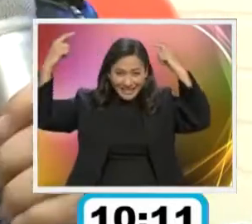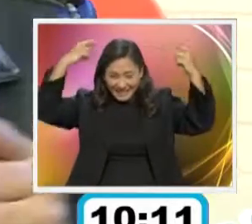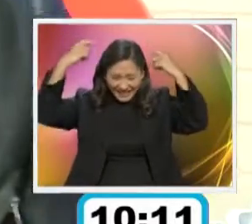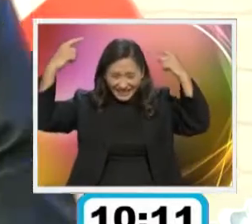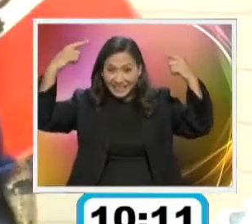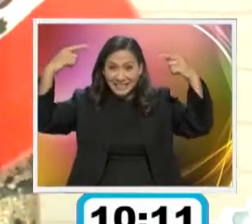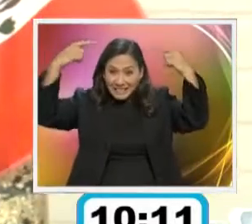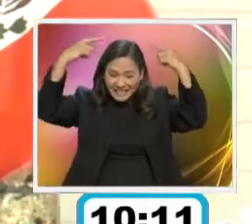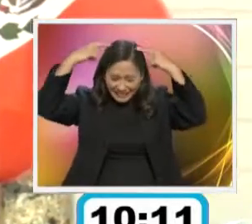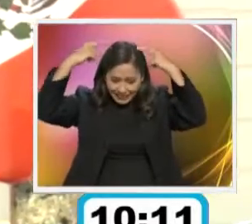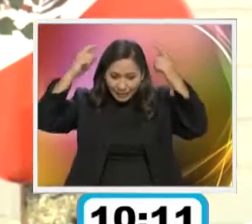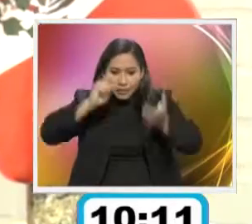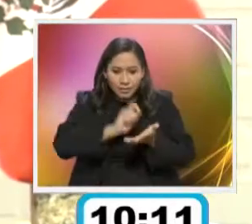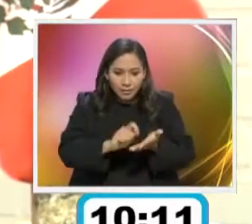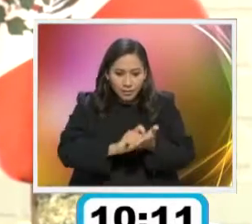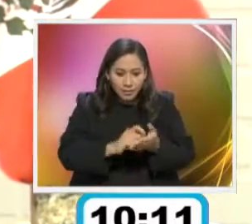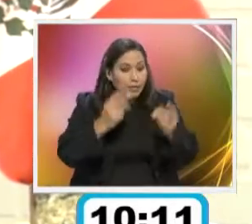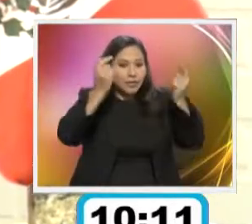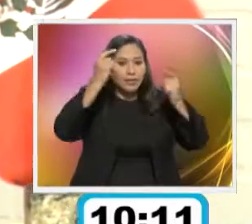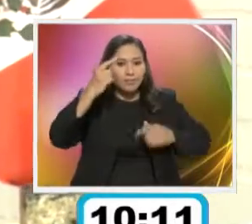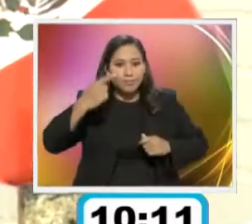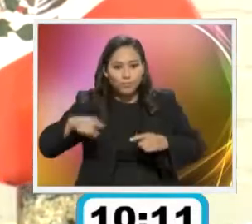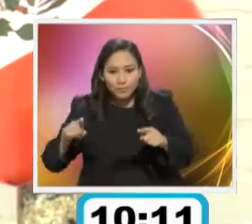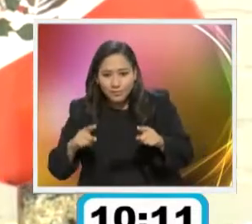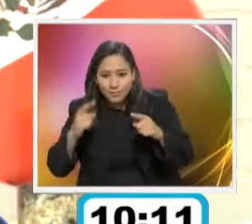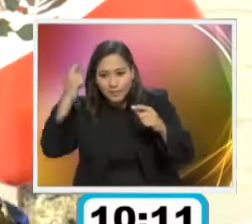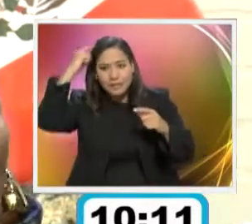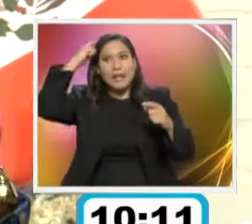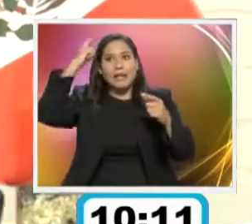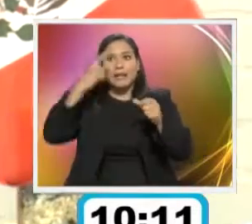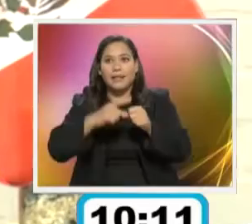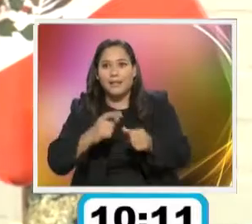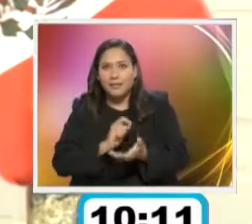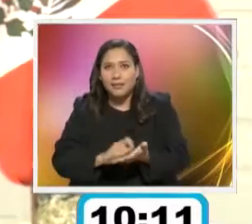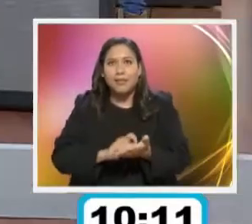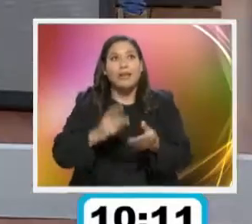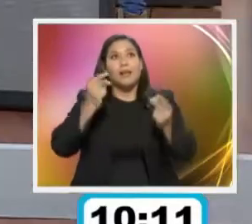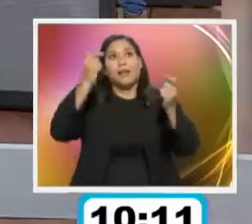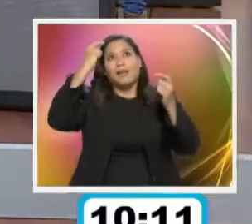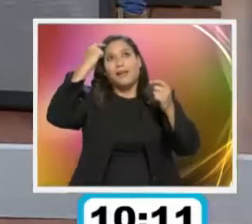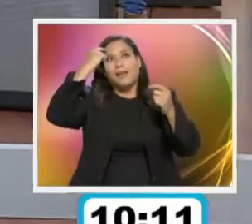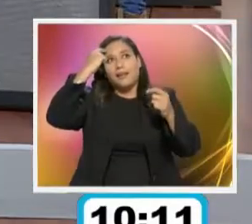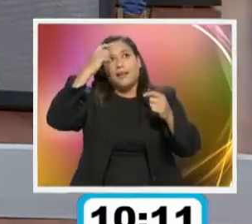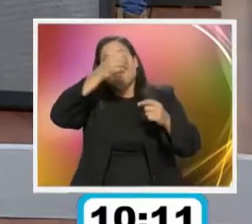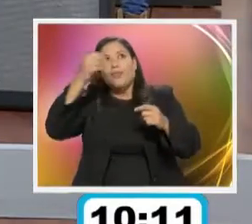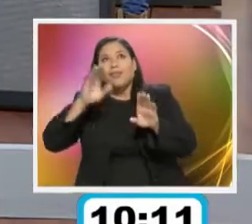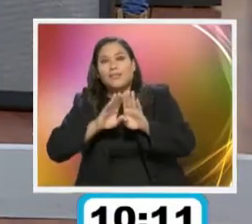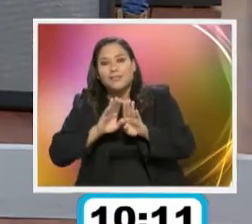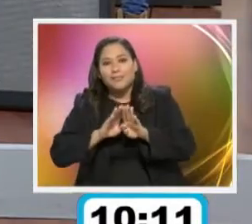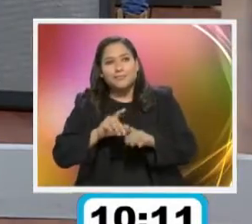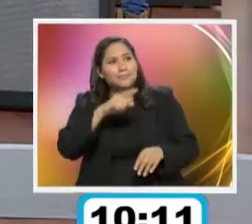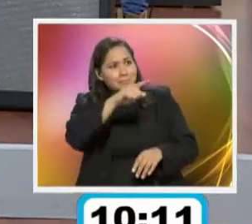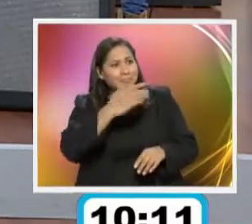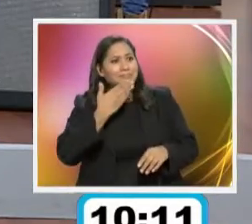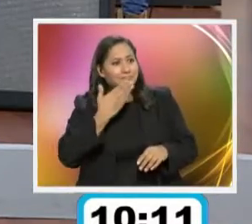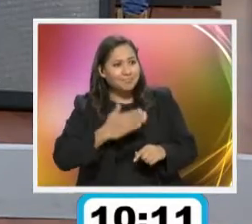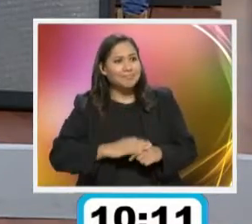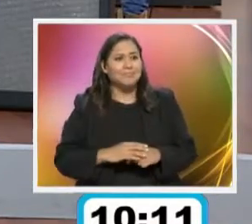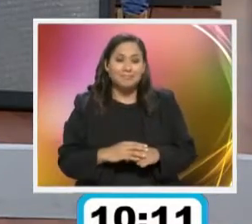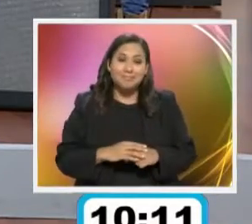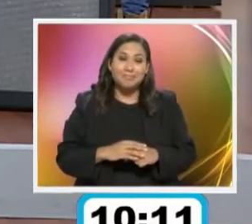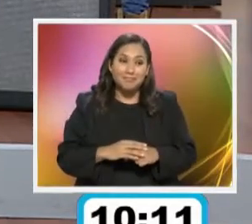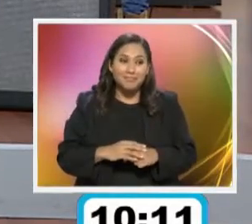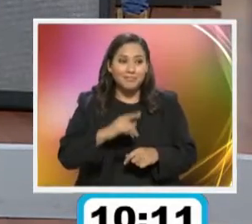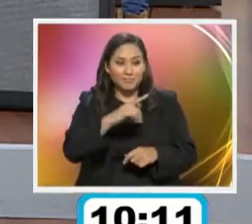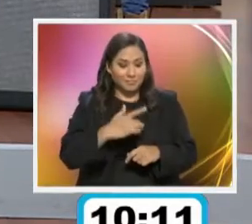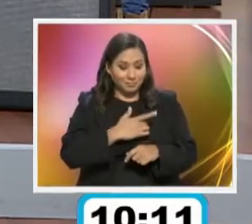cabeza, porque estás escribiendo y al momento de escribir, a mí en lo personal se me viene toda la música. Y de Pero repente, lo haces muy bien. Pues, Y apelas, yo creo que sí.